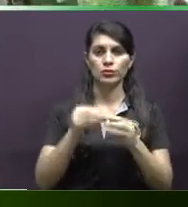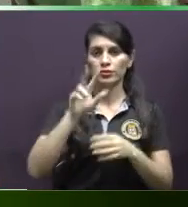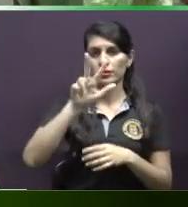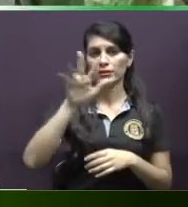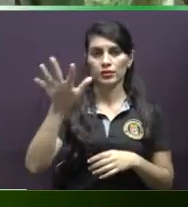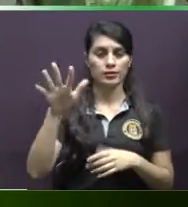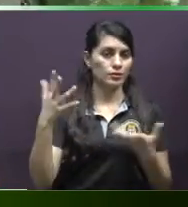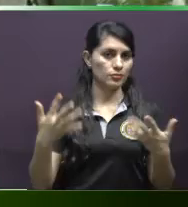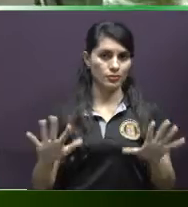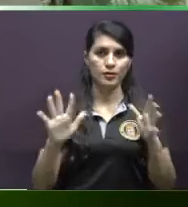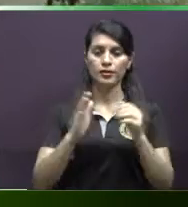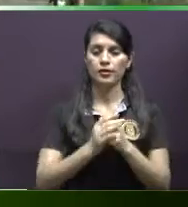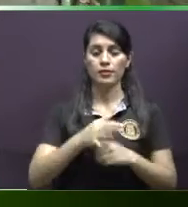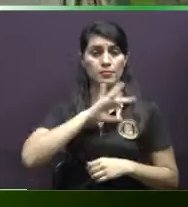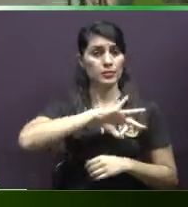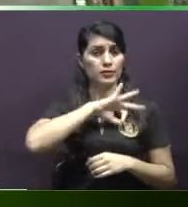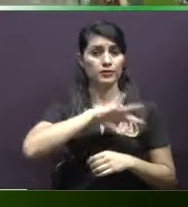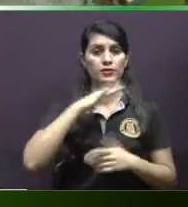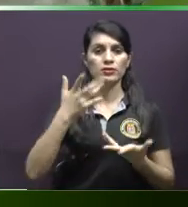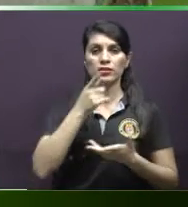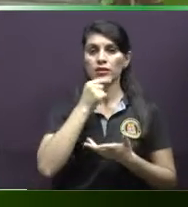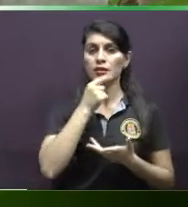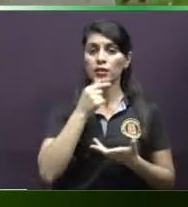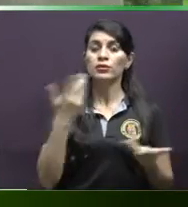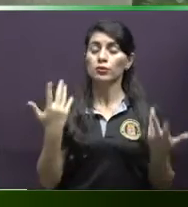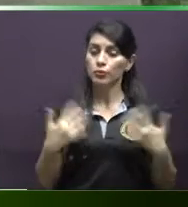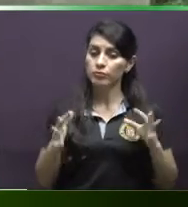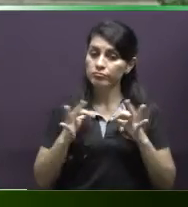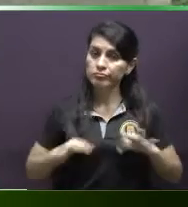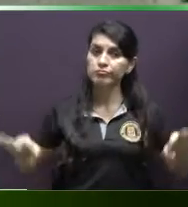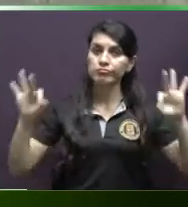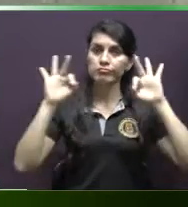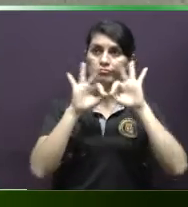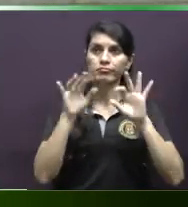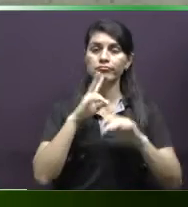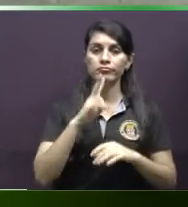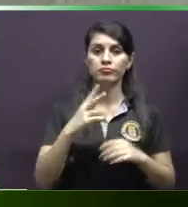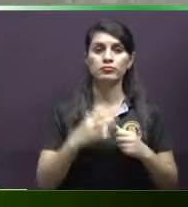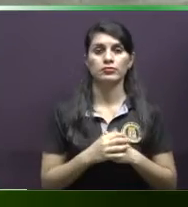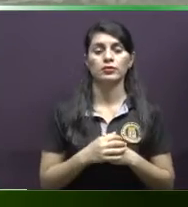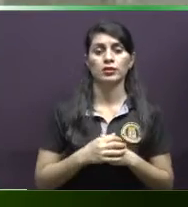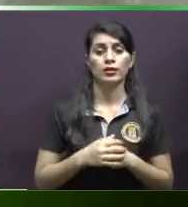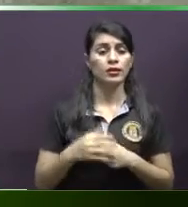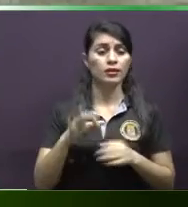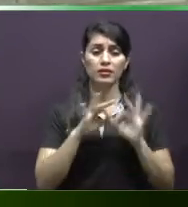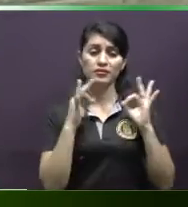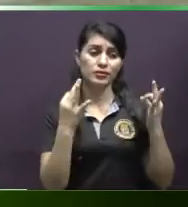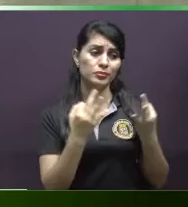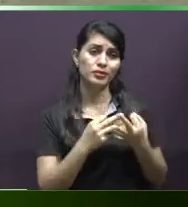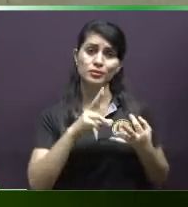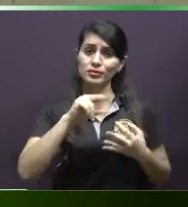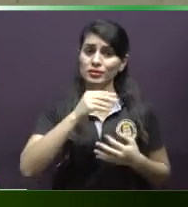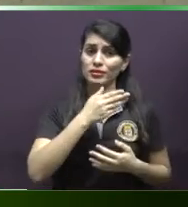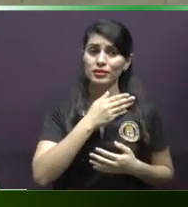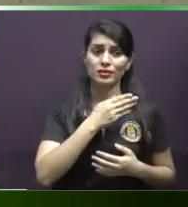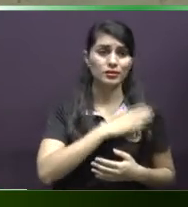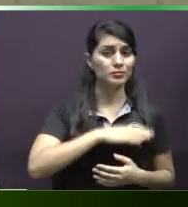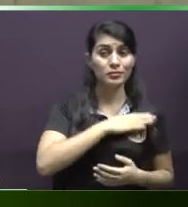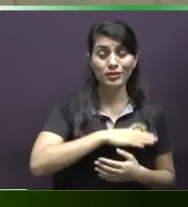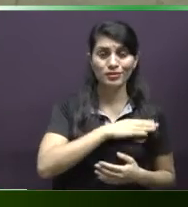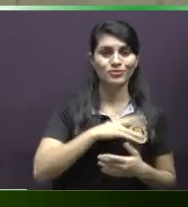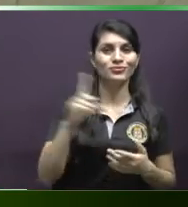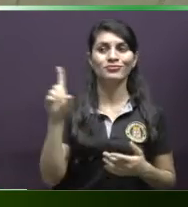35 letrinas al final hay un beneficio ecológico importante verdad porque primero estas familias no tenían donde hacer sus